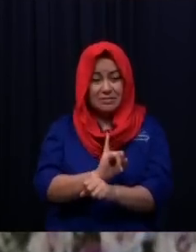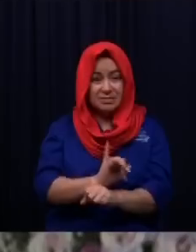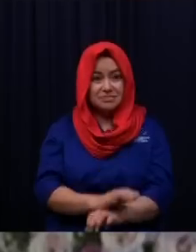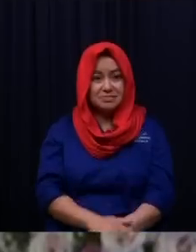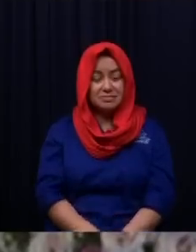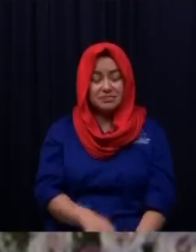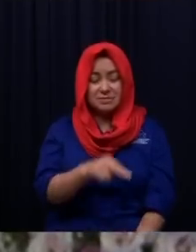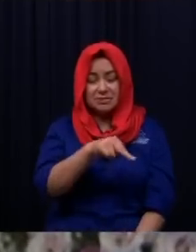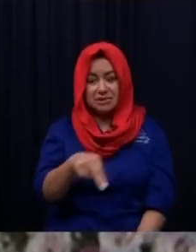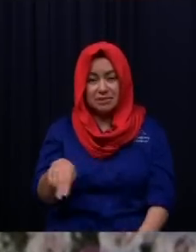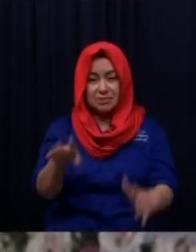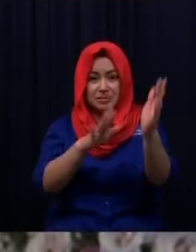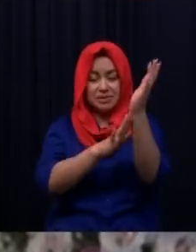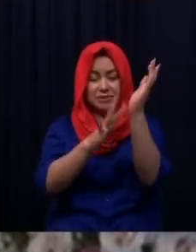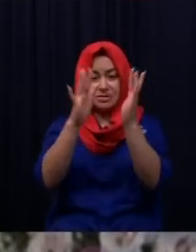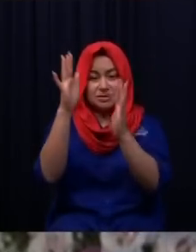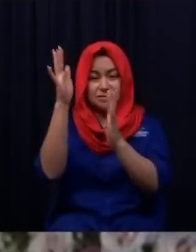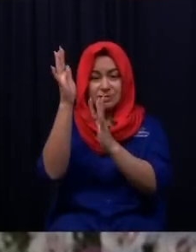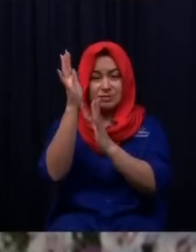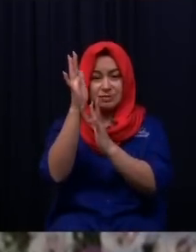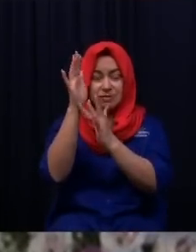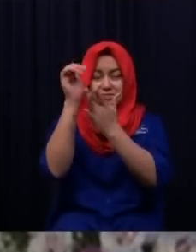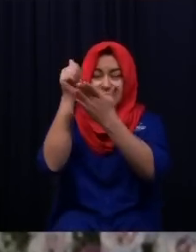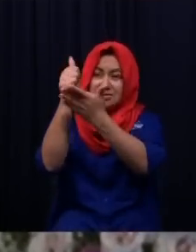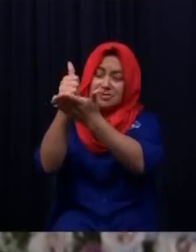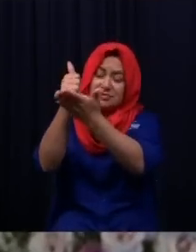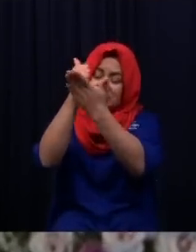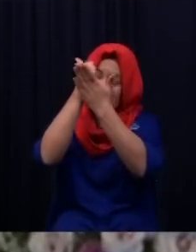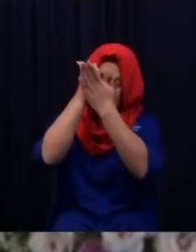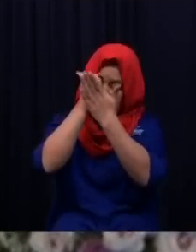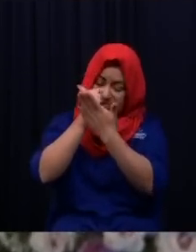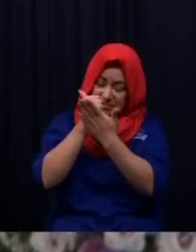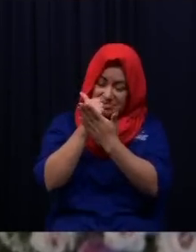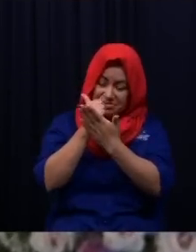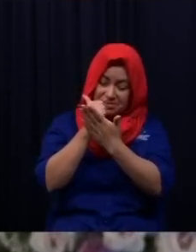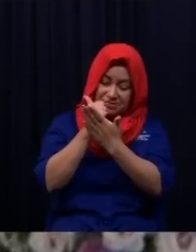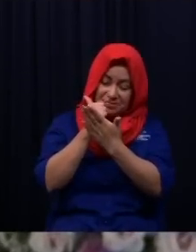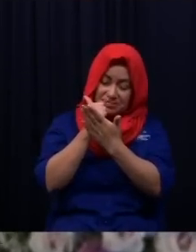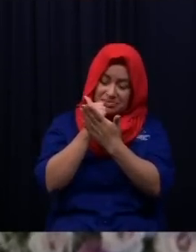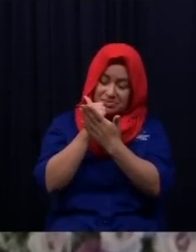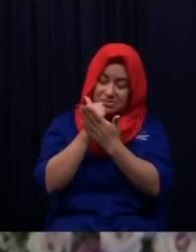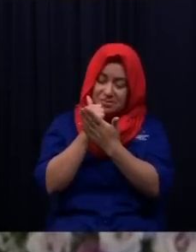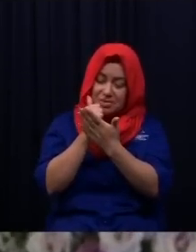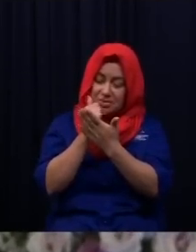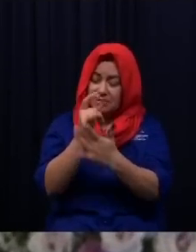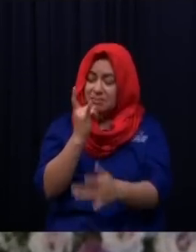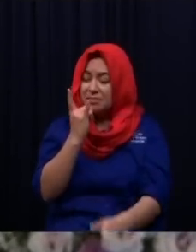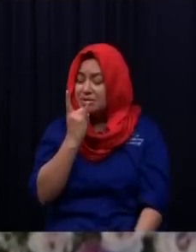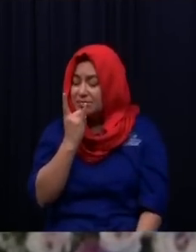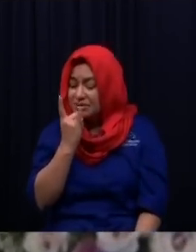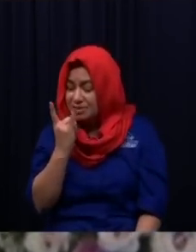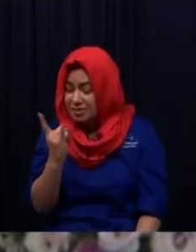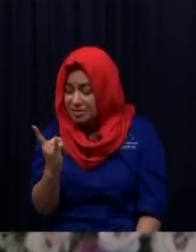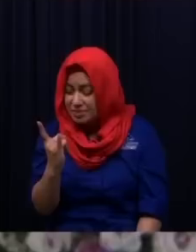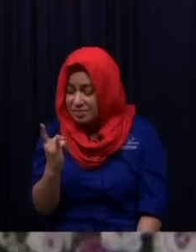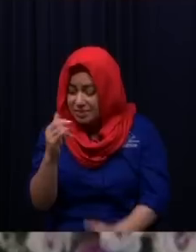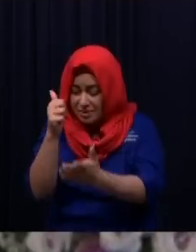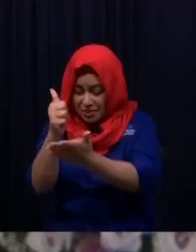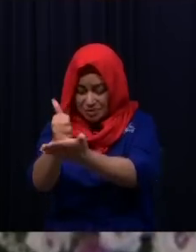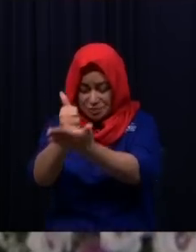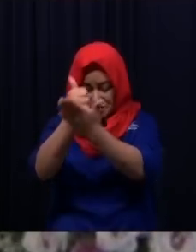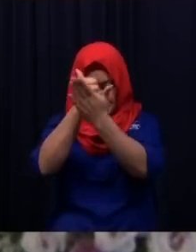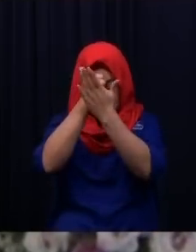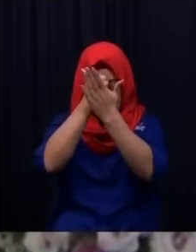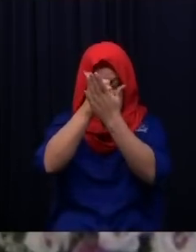en el nombre de Jesús. Ayúdame para poder perdonar. Ayúdame para ser perdonado